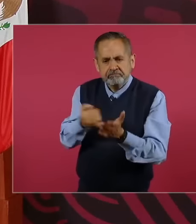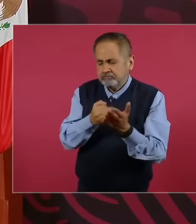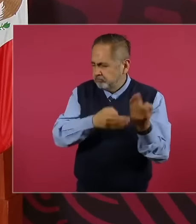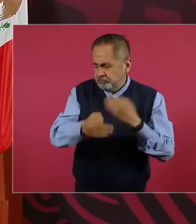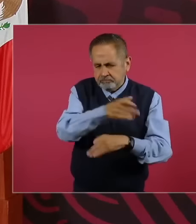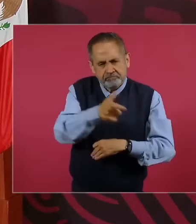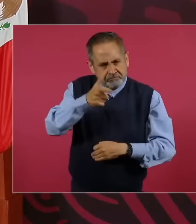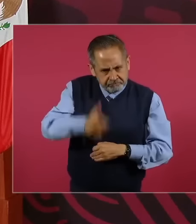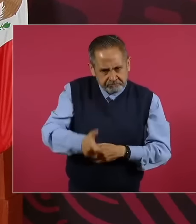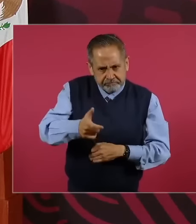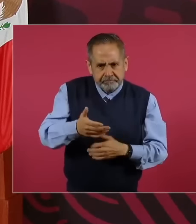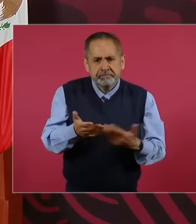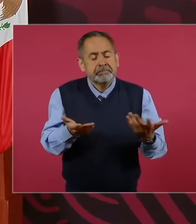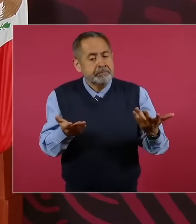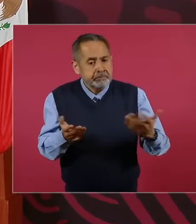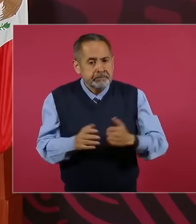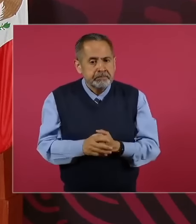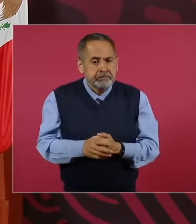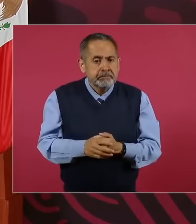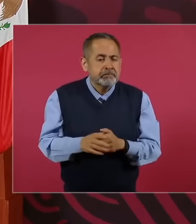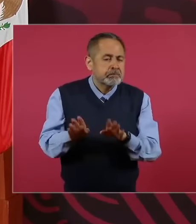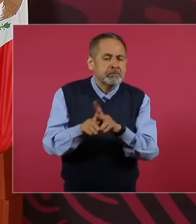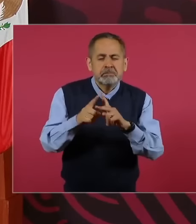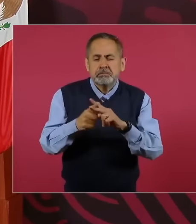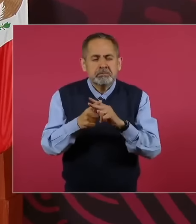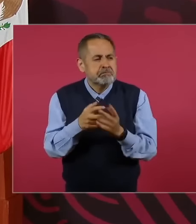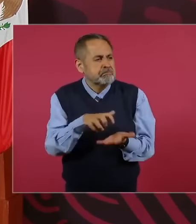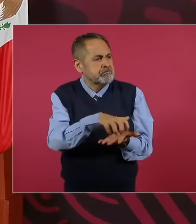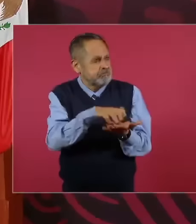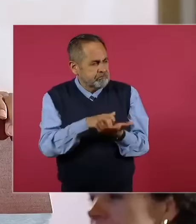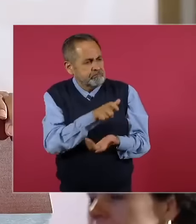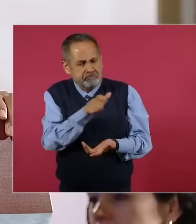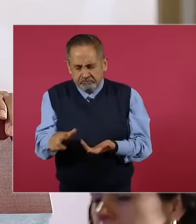logramos, se calcula un ahorro de